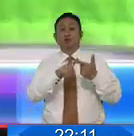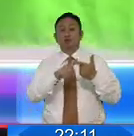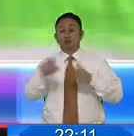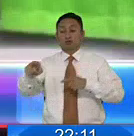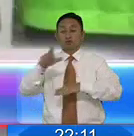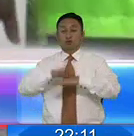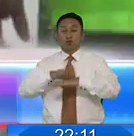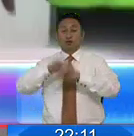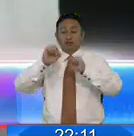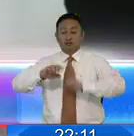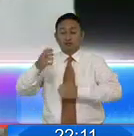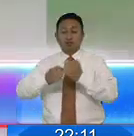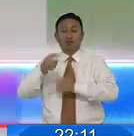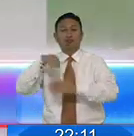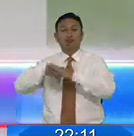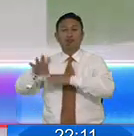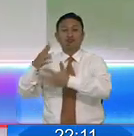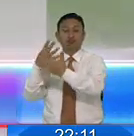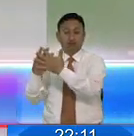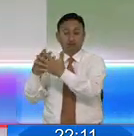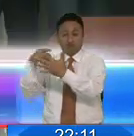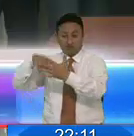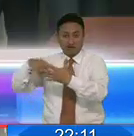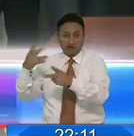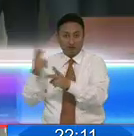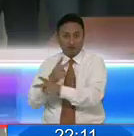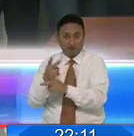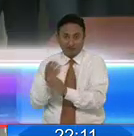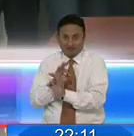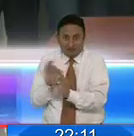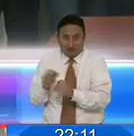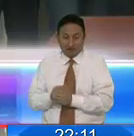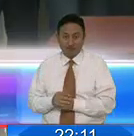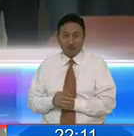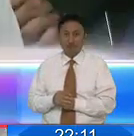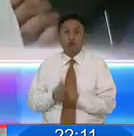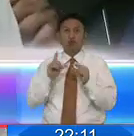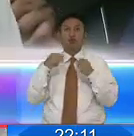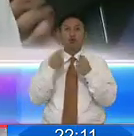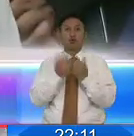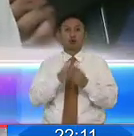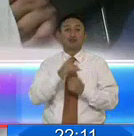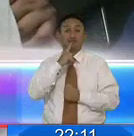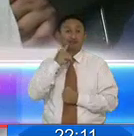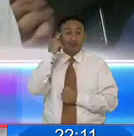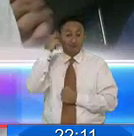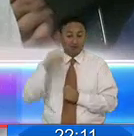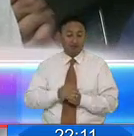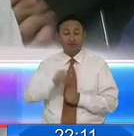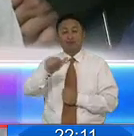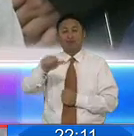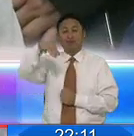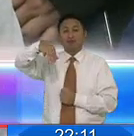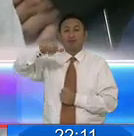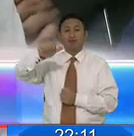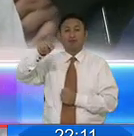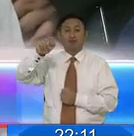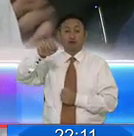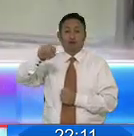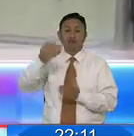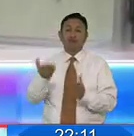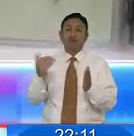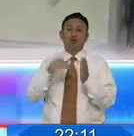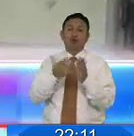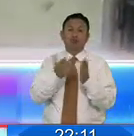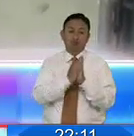por la crisis carcelaria y la inseguridad del país luego el bloque corriste en voz de la asambleísta amapola naranjo interpuso otro pedido contra